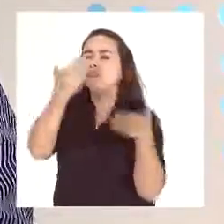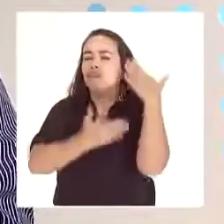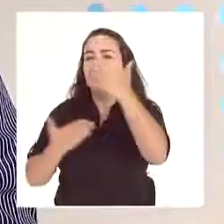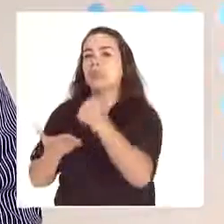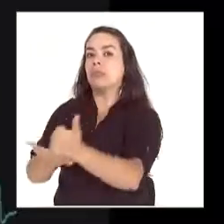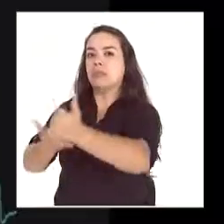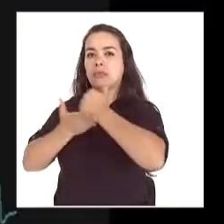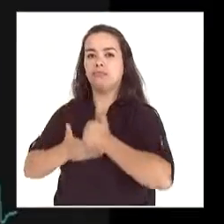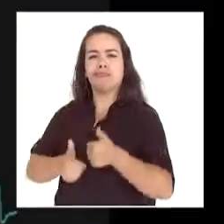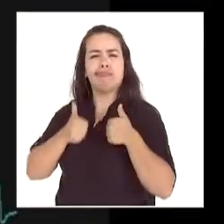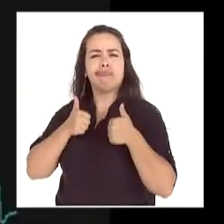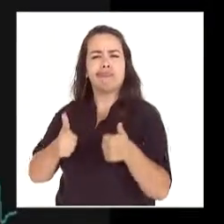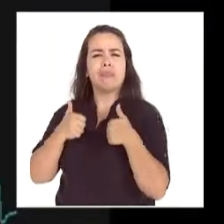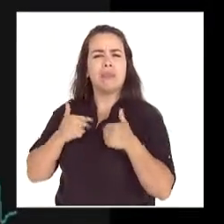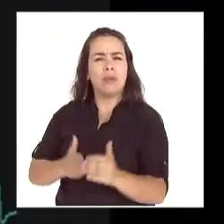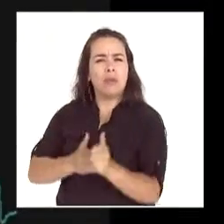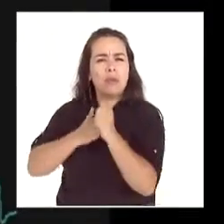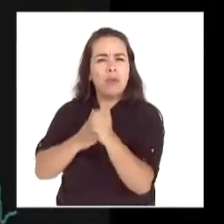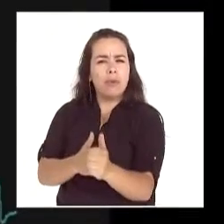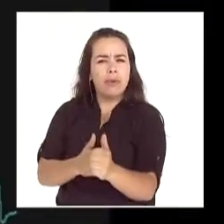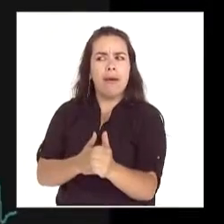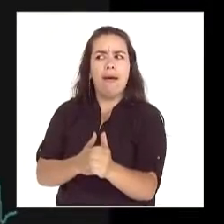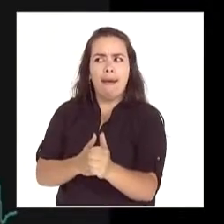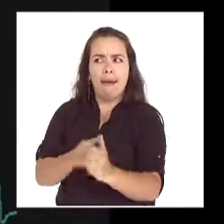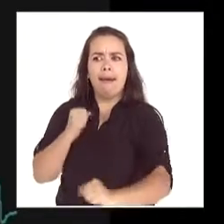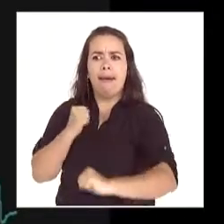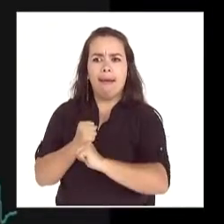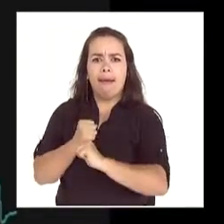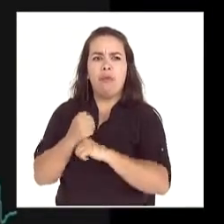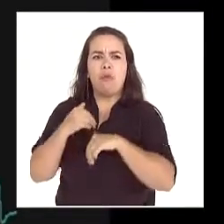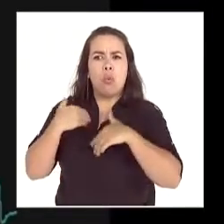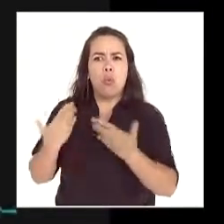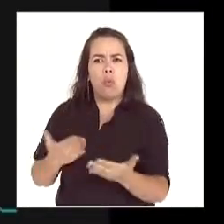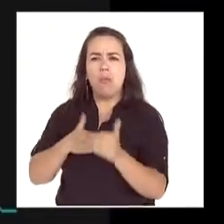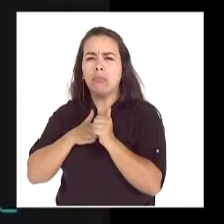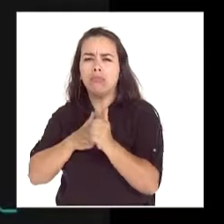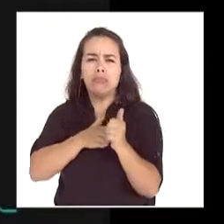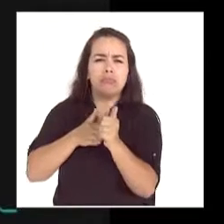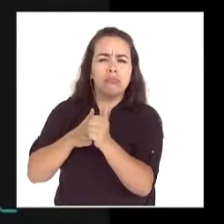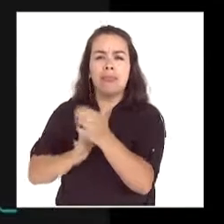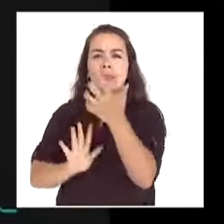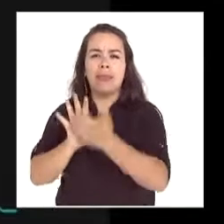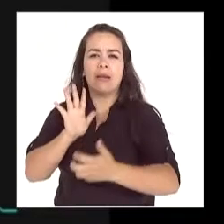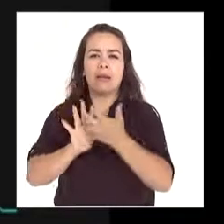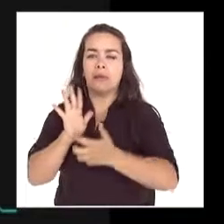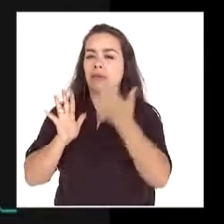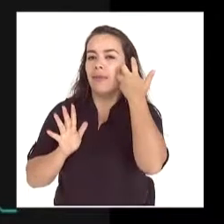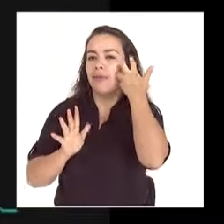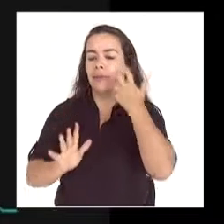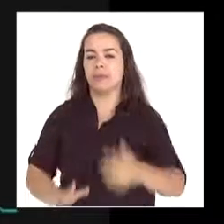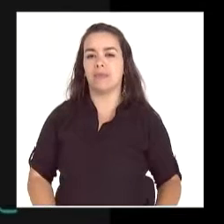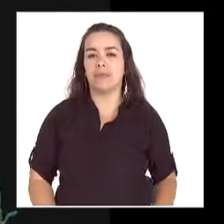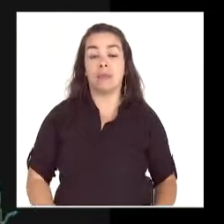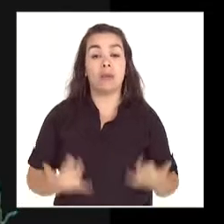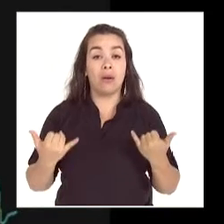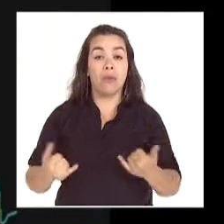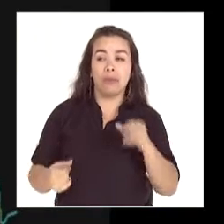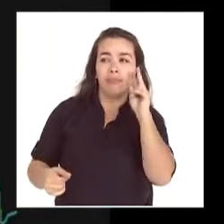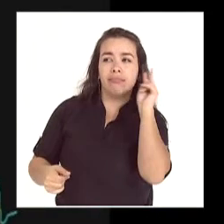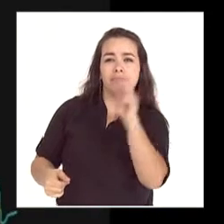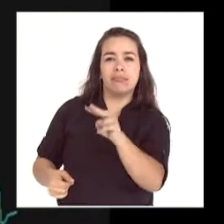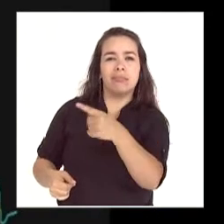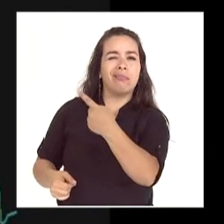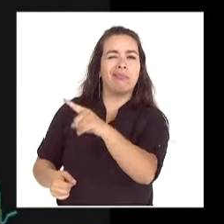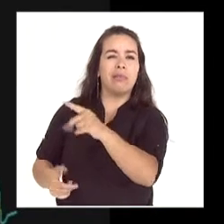ayudan a orientarnos en el desarrollo o en el diagnóstico de la enfermedad. Lo que estamos viendo es